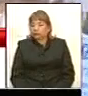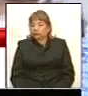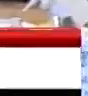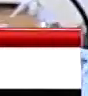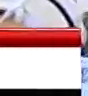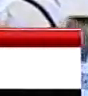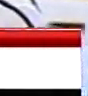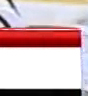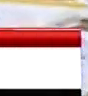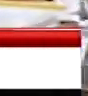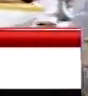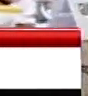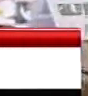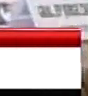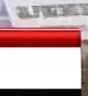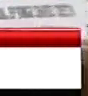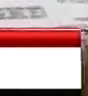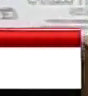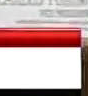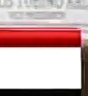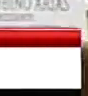Jorcita Tubino.